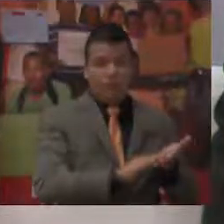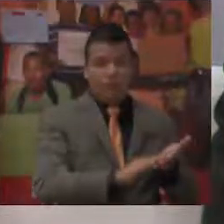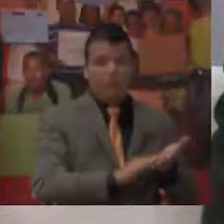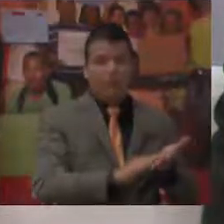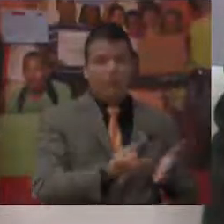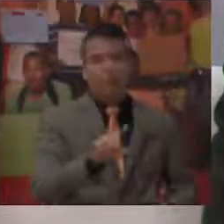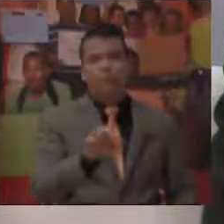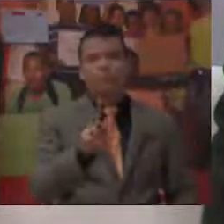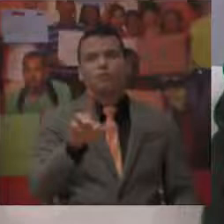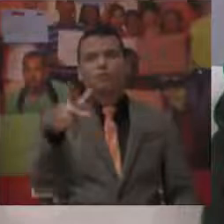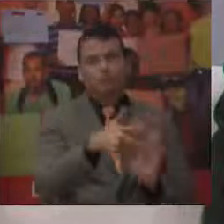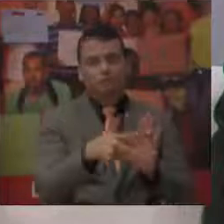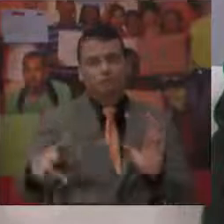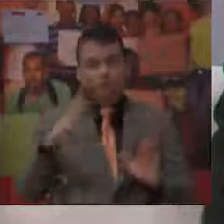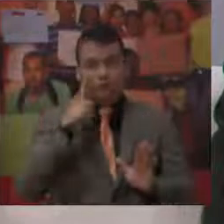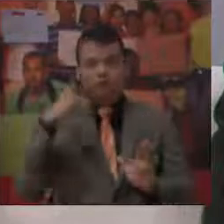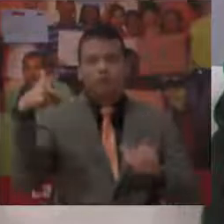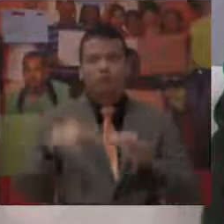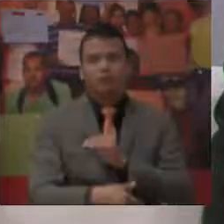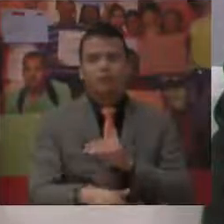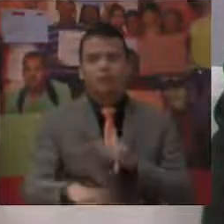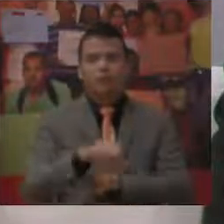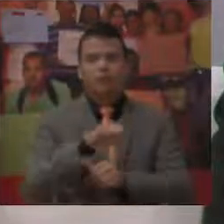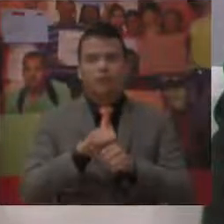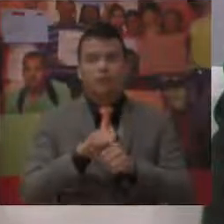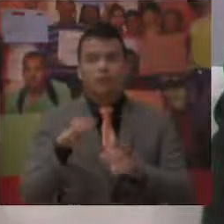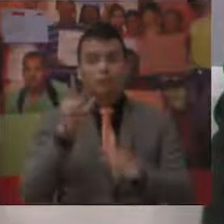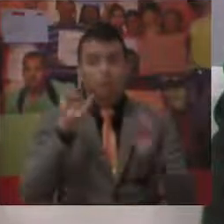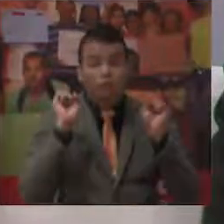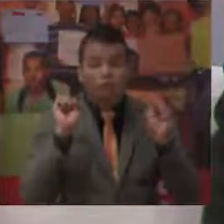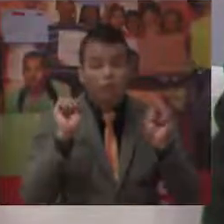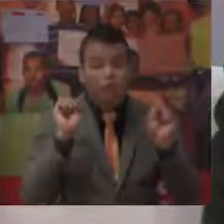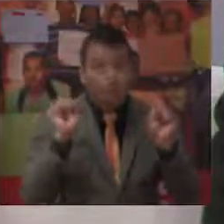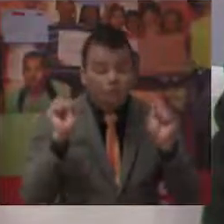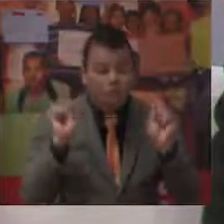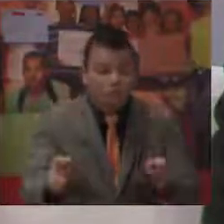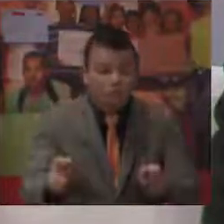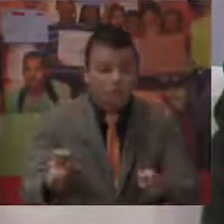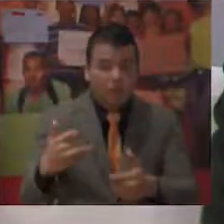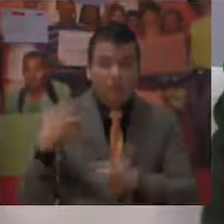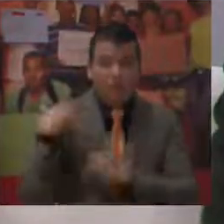Constitución y colocó esta inhabilidad que es de por vida, porque la ley